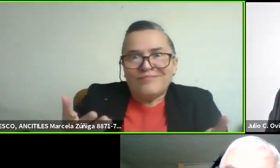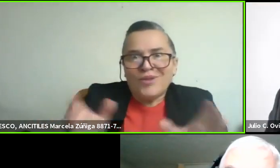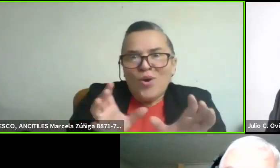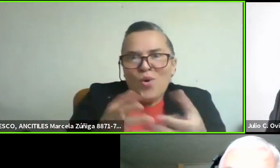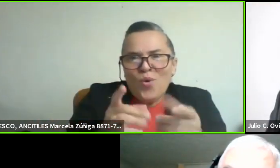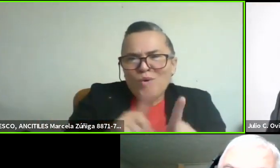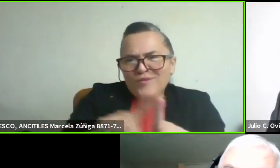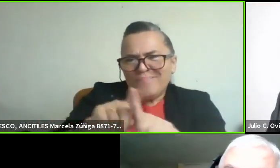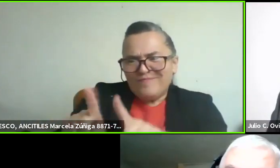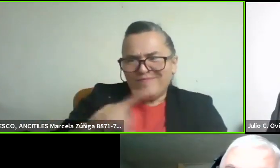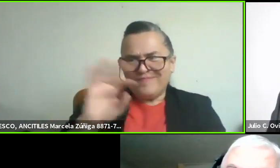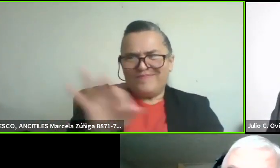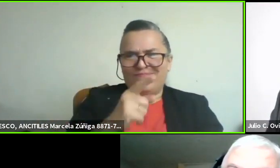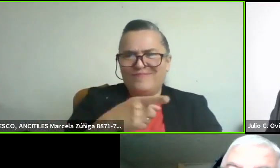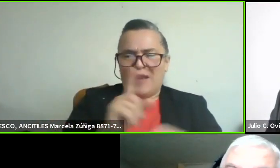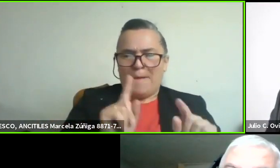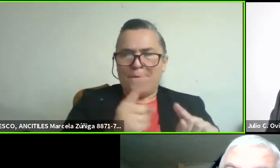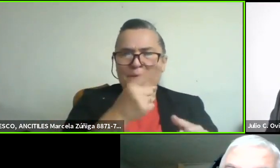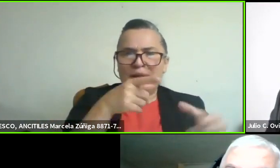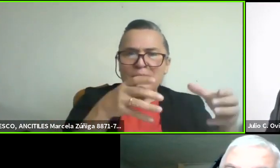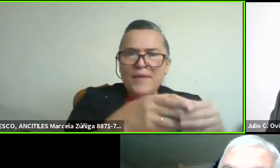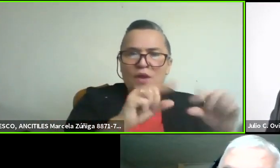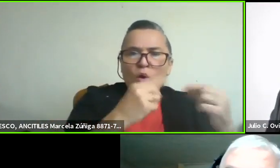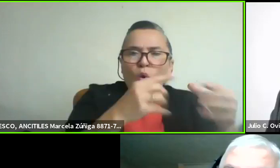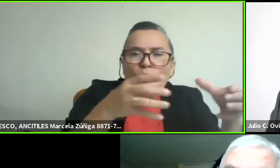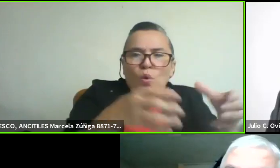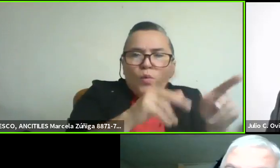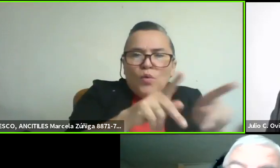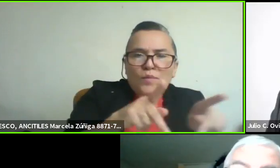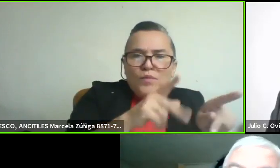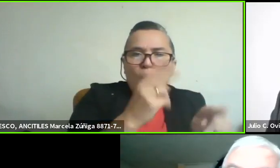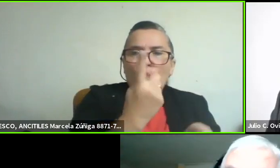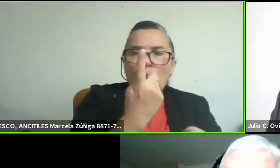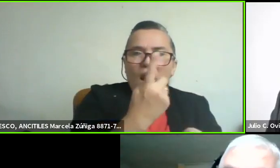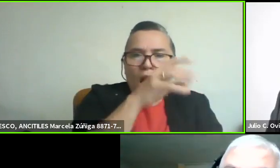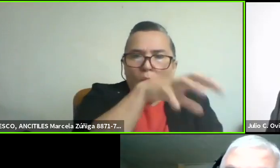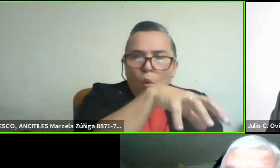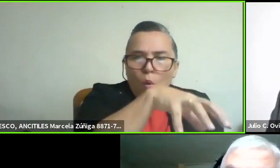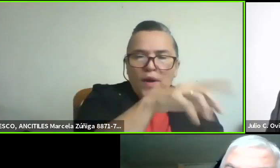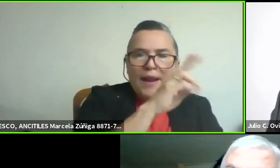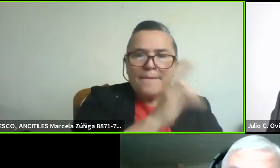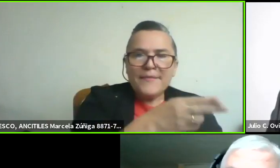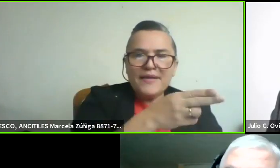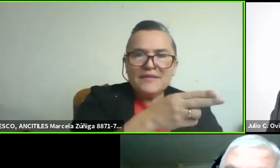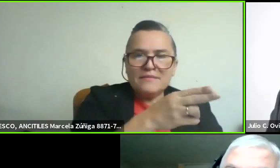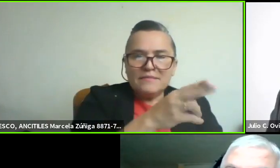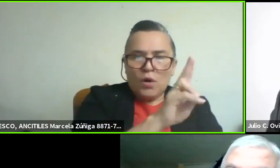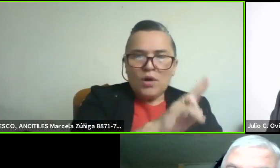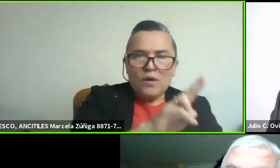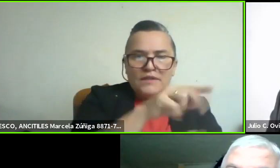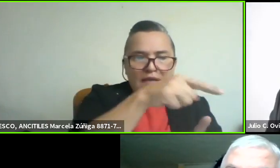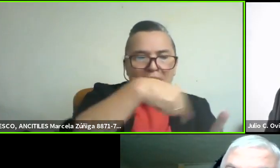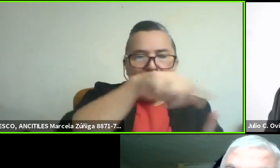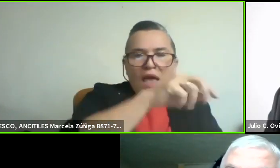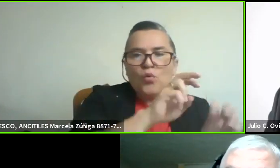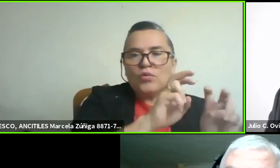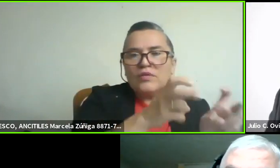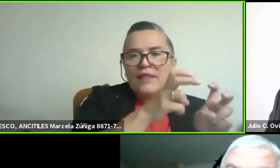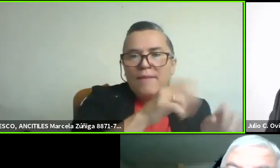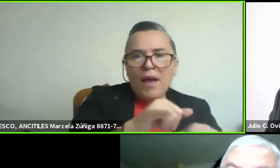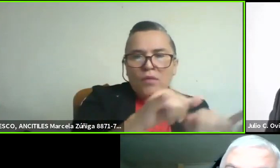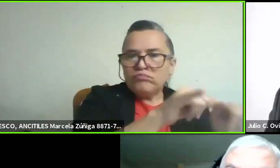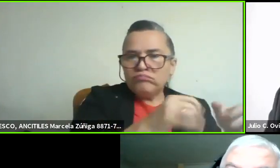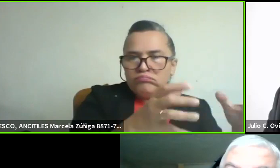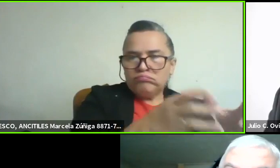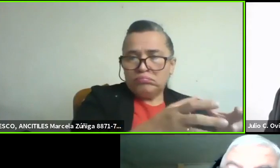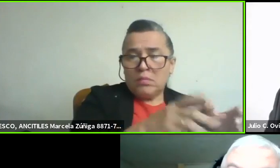el primer tipo de núcleo es la agrupación de personas en una unidad académica a ver son una misma universidad alrededor de un tema de interés común pero